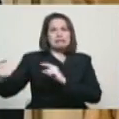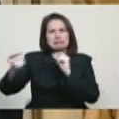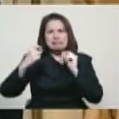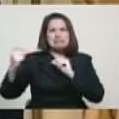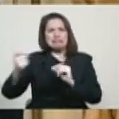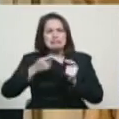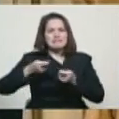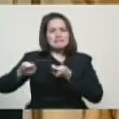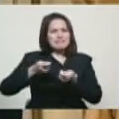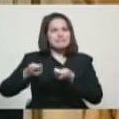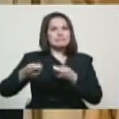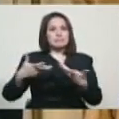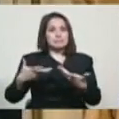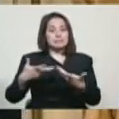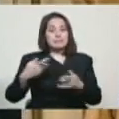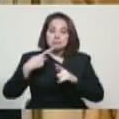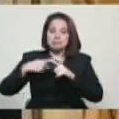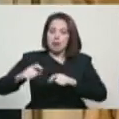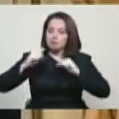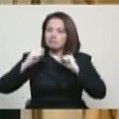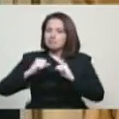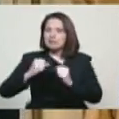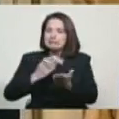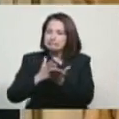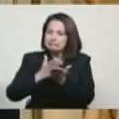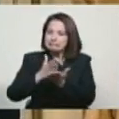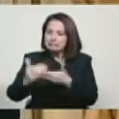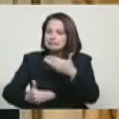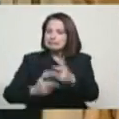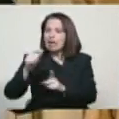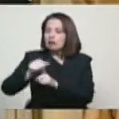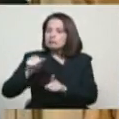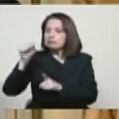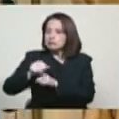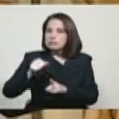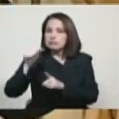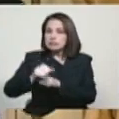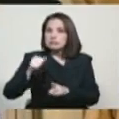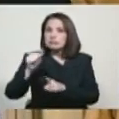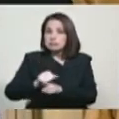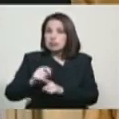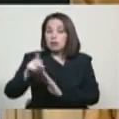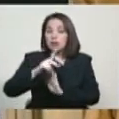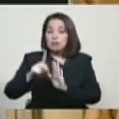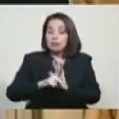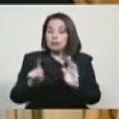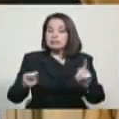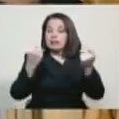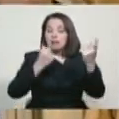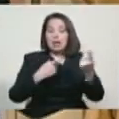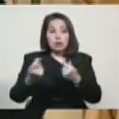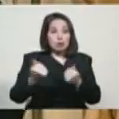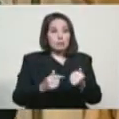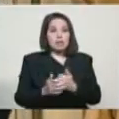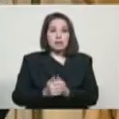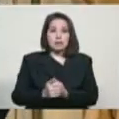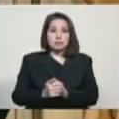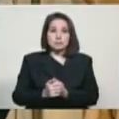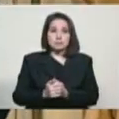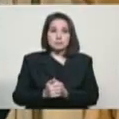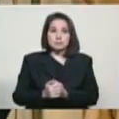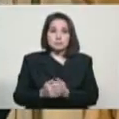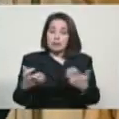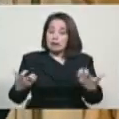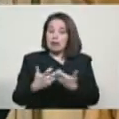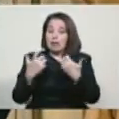enfrentamiento cruento. Pero les digo, con el programa de recuperación económica, en la dimensión económica, en el marco de la batalla de la guerra